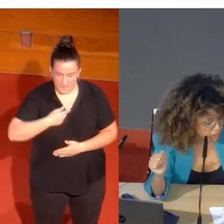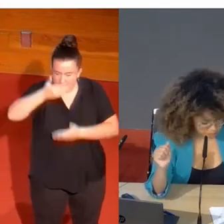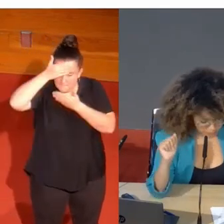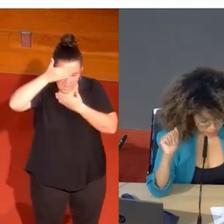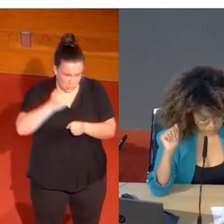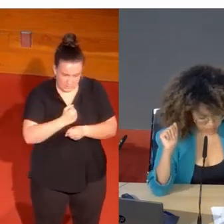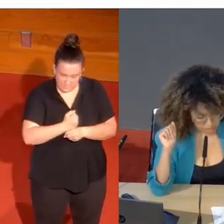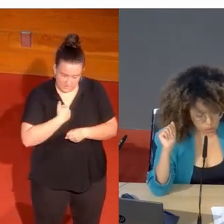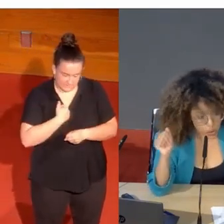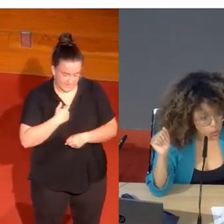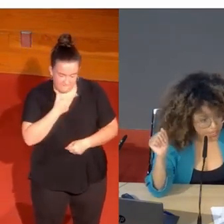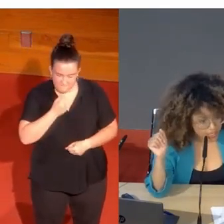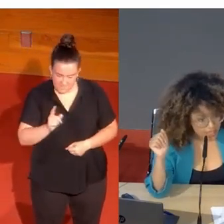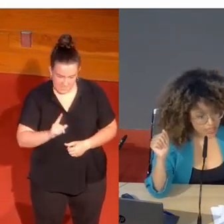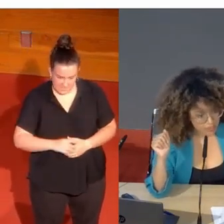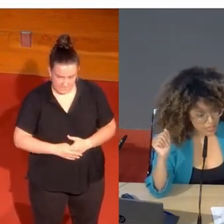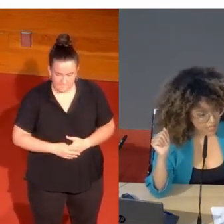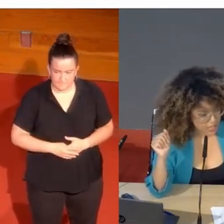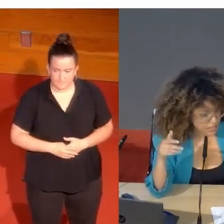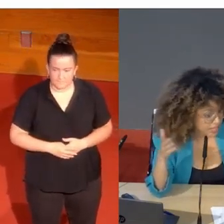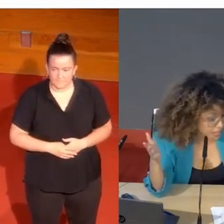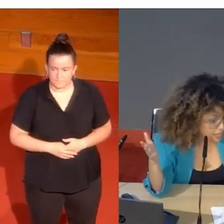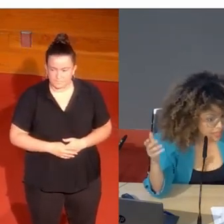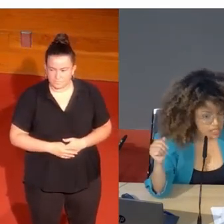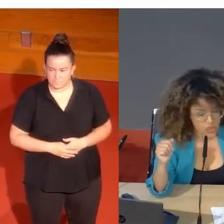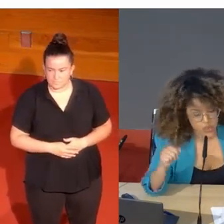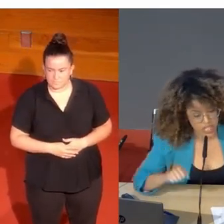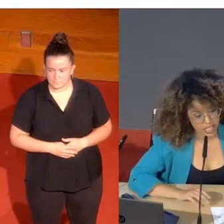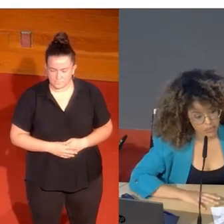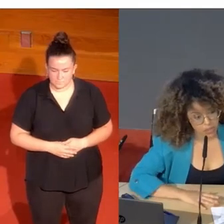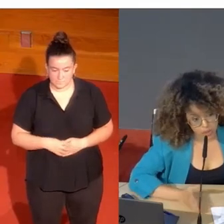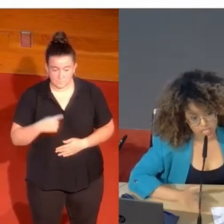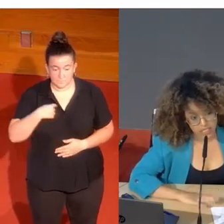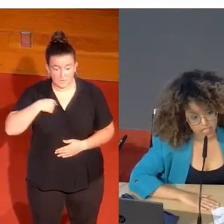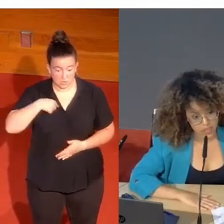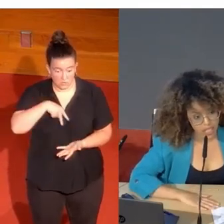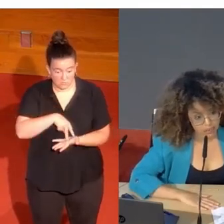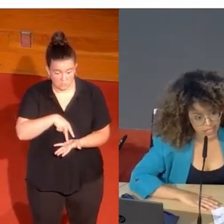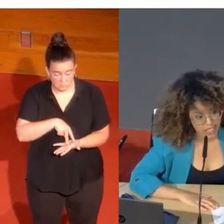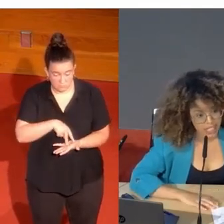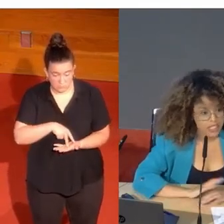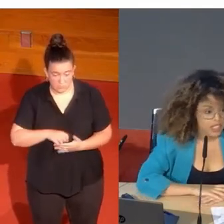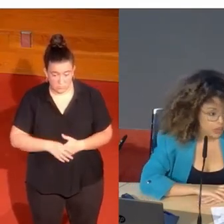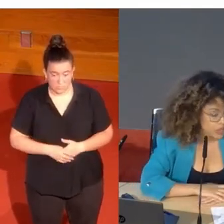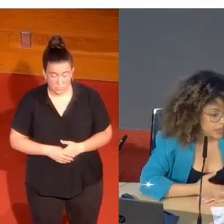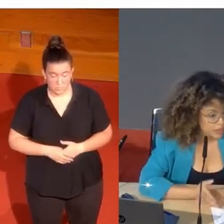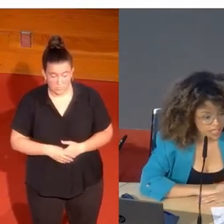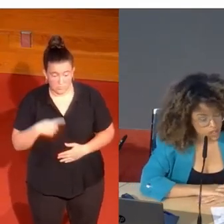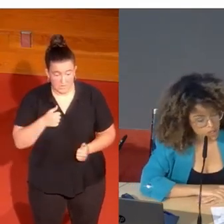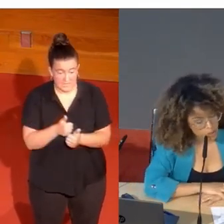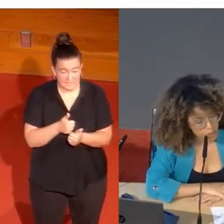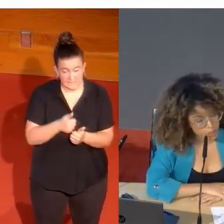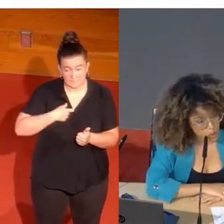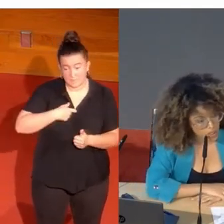tarea fácil yo estuve para seguir la historia de las personas que intentaron llegar a melilla Pues